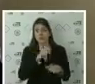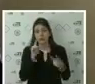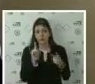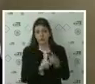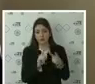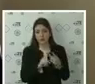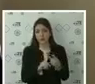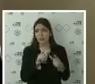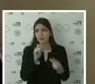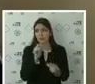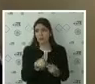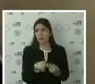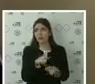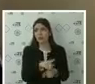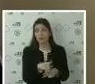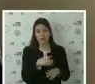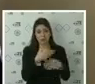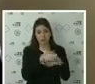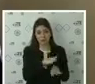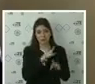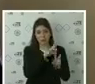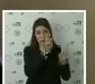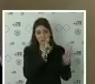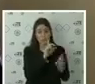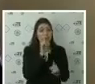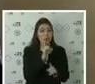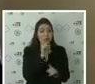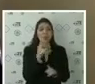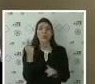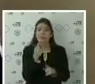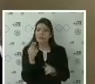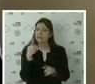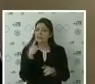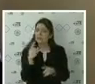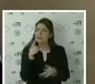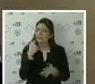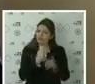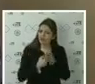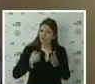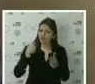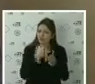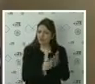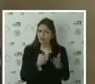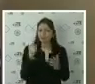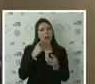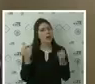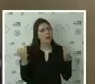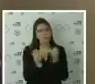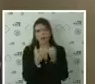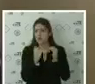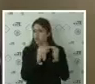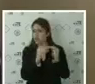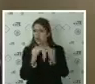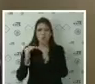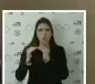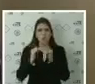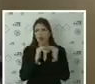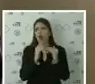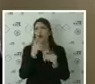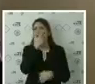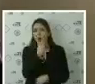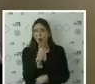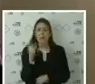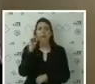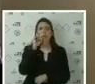del género sería seguir luchando para que hayan oportunidades igualitarias, tanto como compañeros y compañeras, hombres y